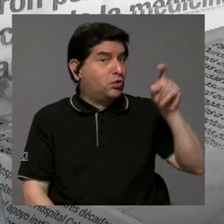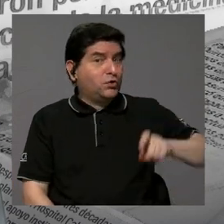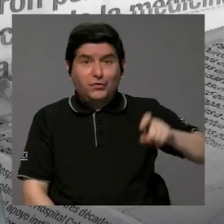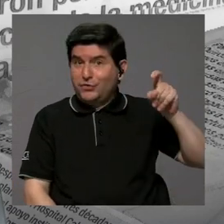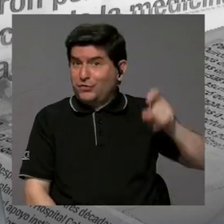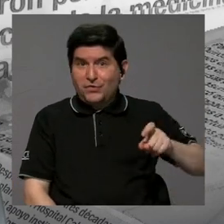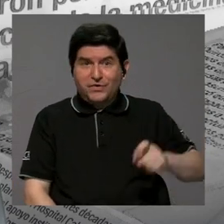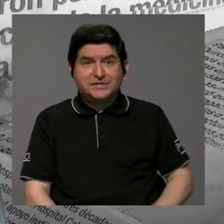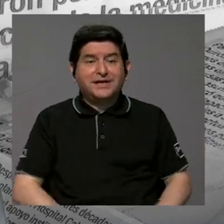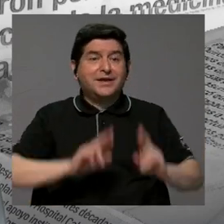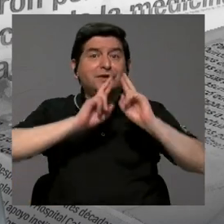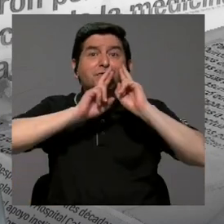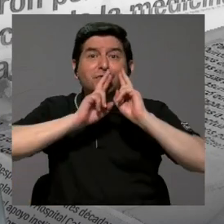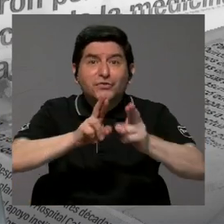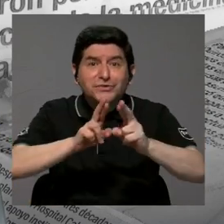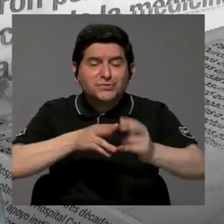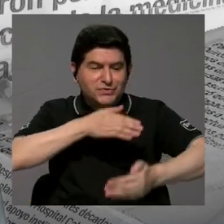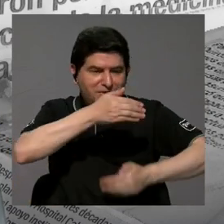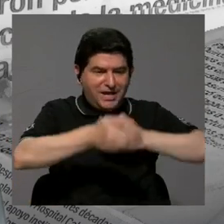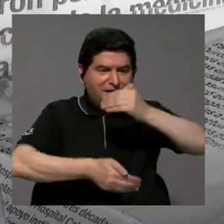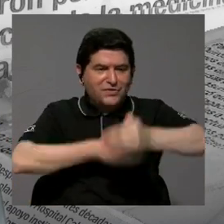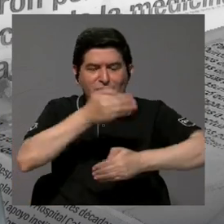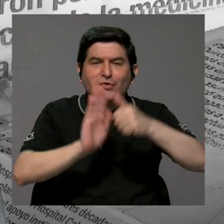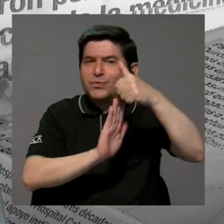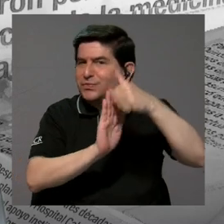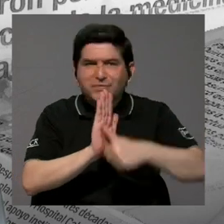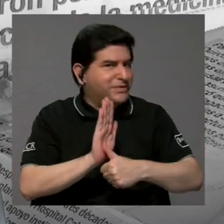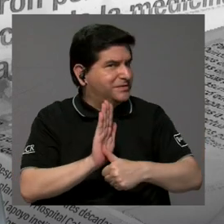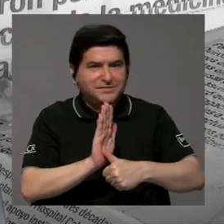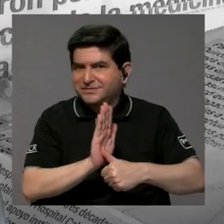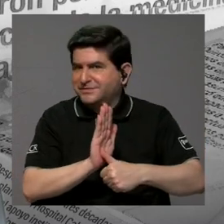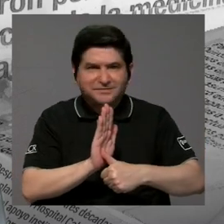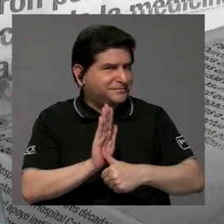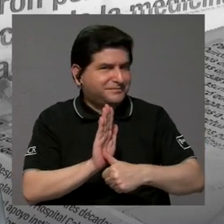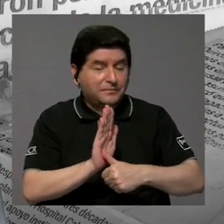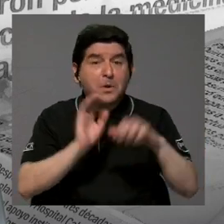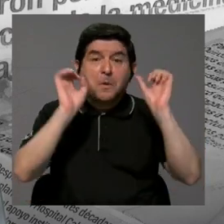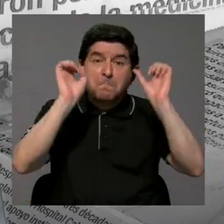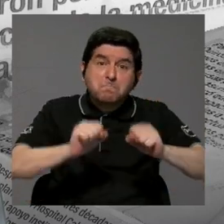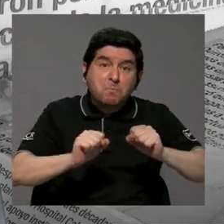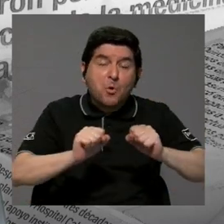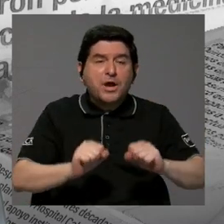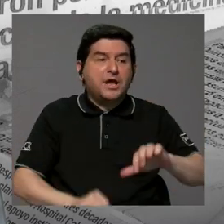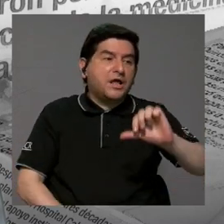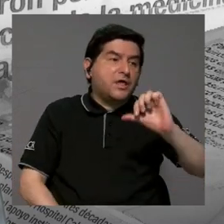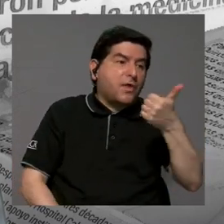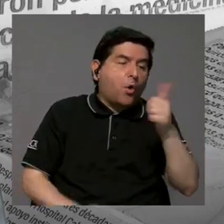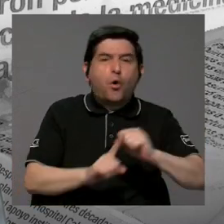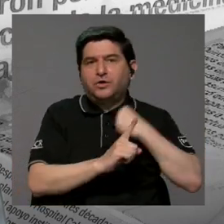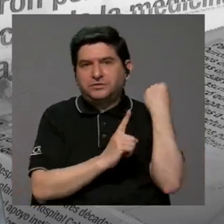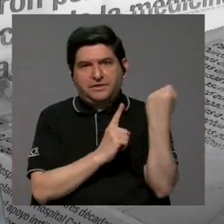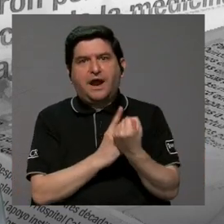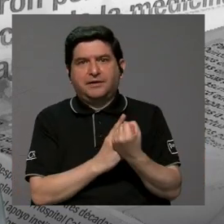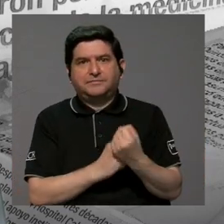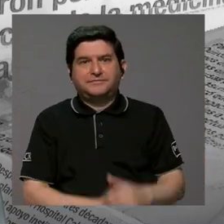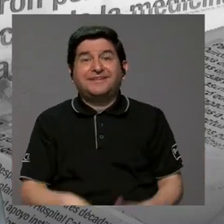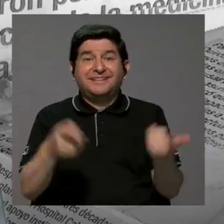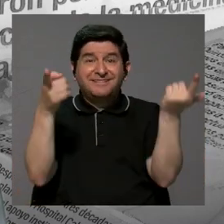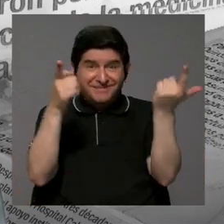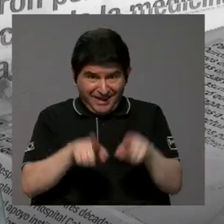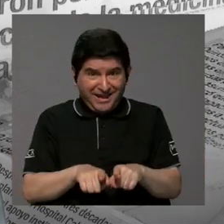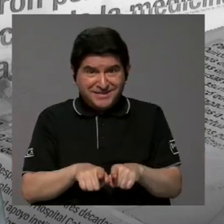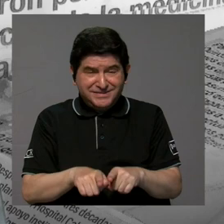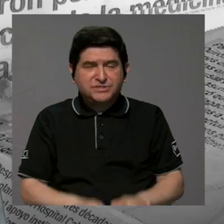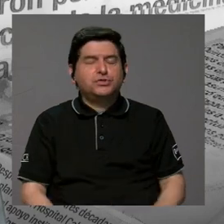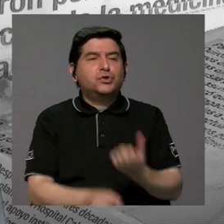necesariamente está derivada del procedimiento quirúrgico, porque puede ser que se debió a otras circunstancias. De hecho,